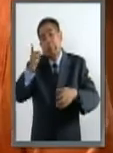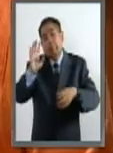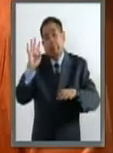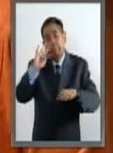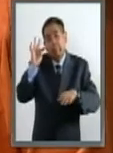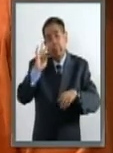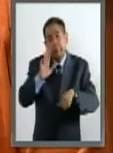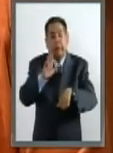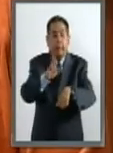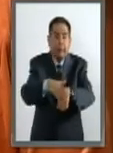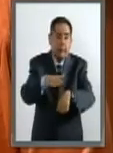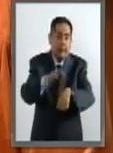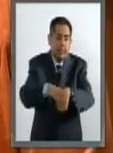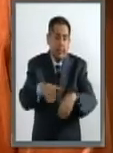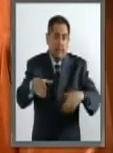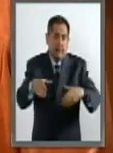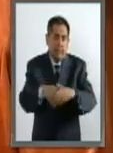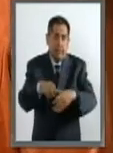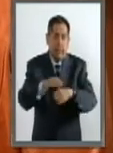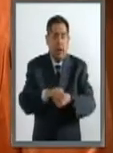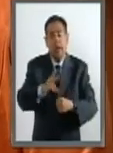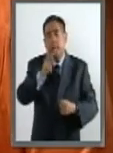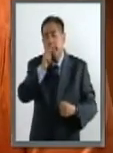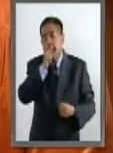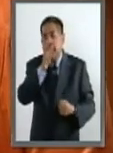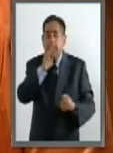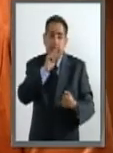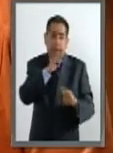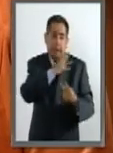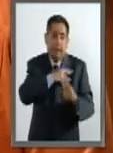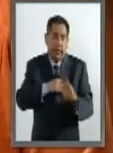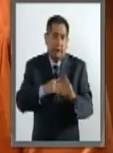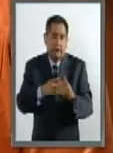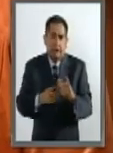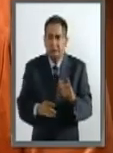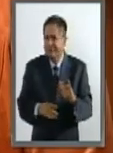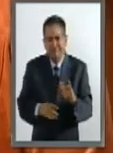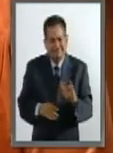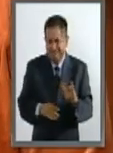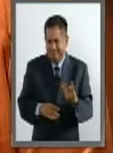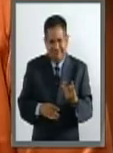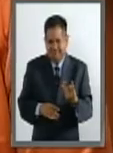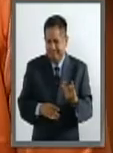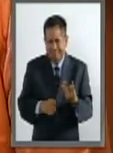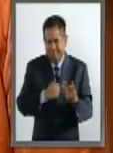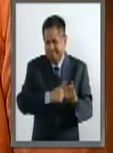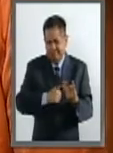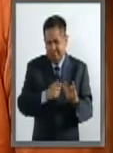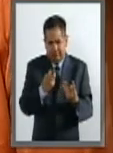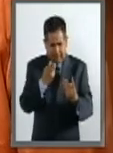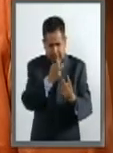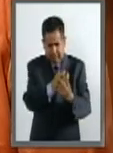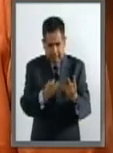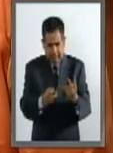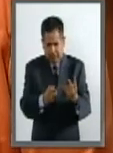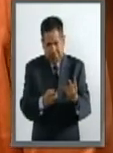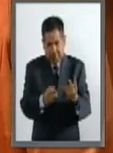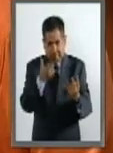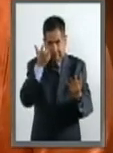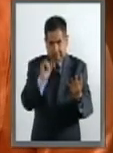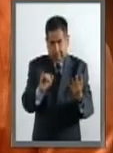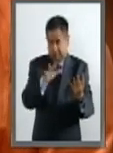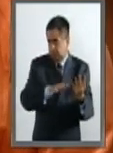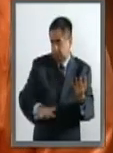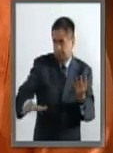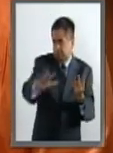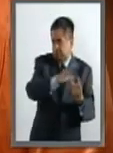pretende fortalecer, esa de mamá, papá e hijos, desafortunadamente ya no es la única